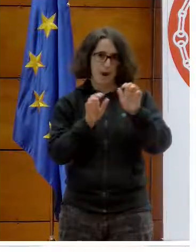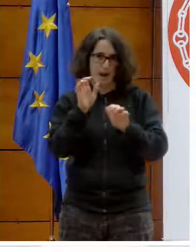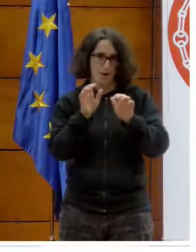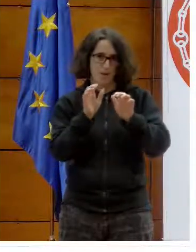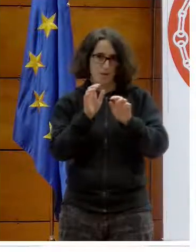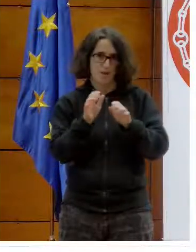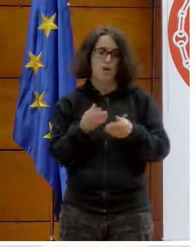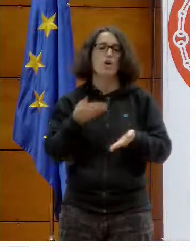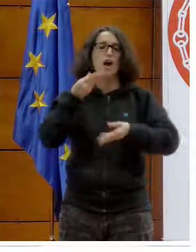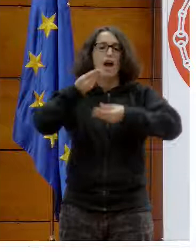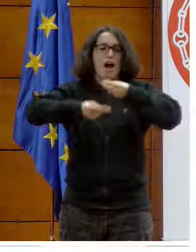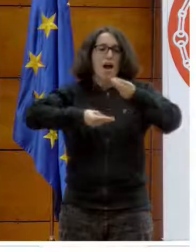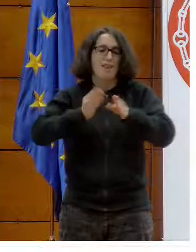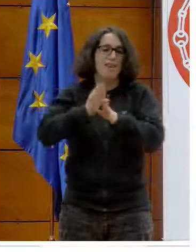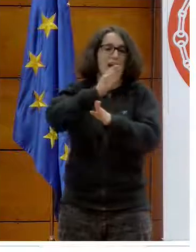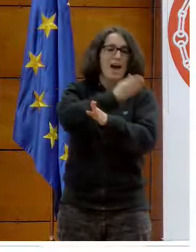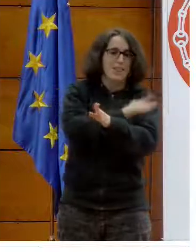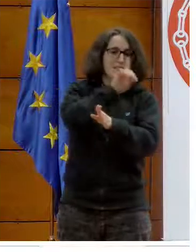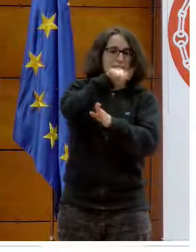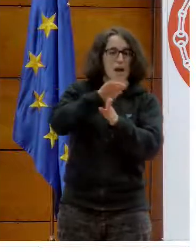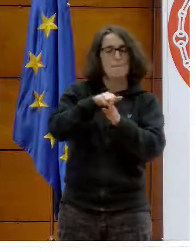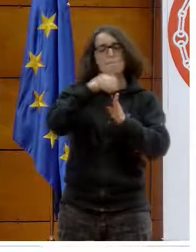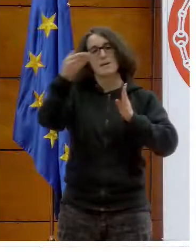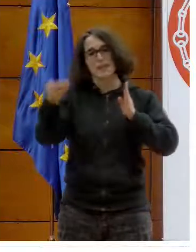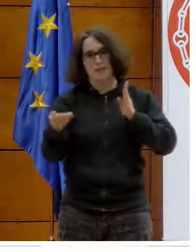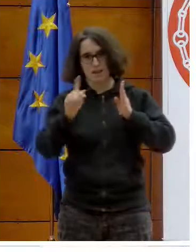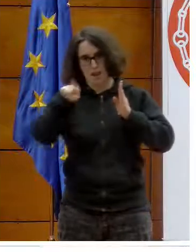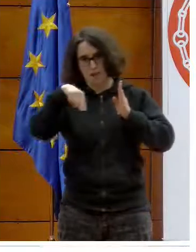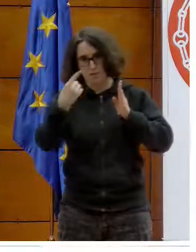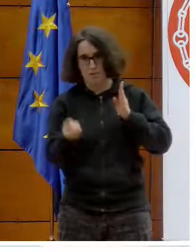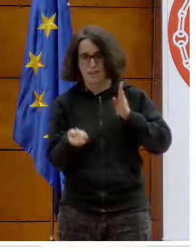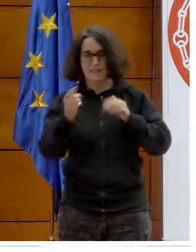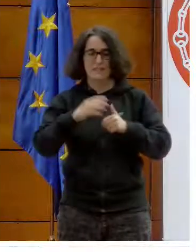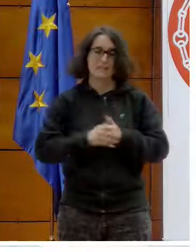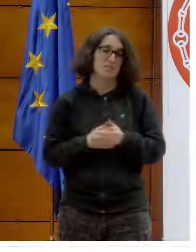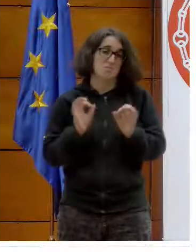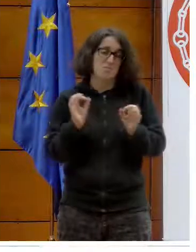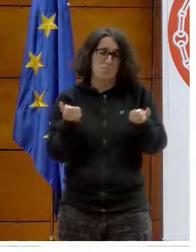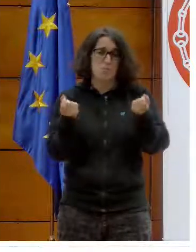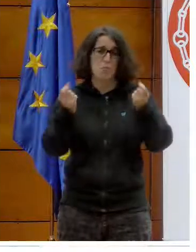que sería una valoración que realizaríamos en sala, que sería muy similar a la que podemos